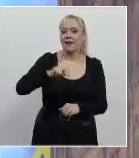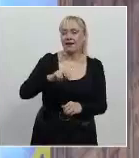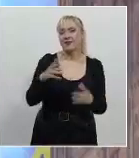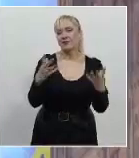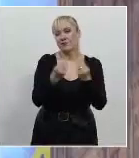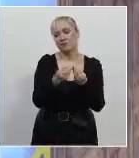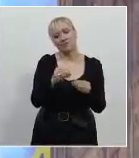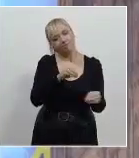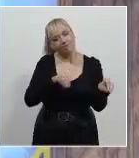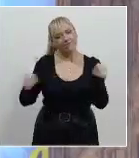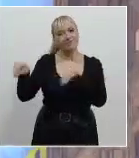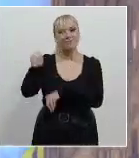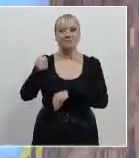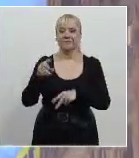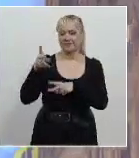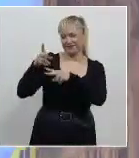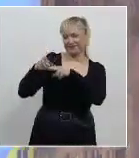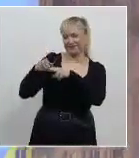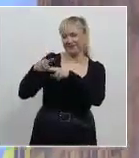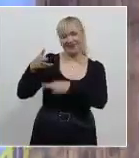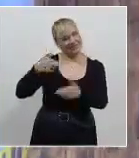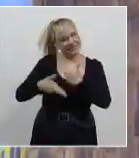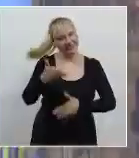Es momento de hacer una pausa, pero continuamos.